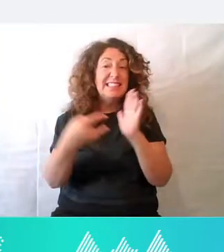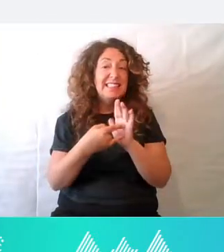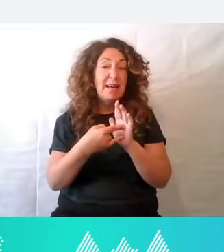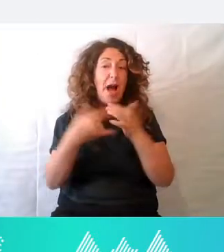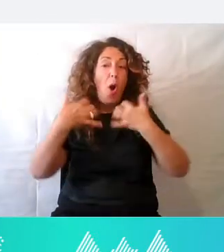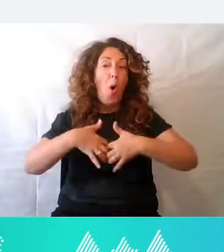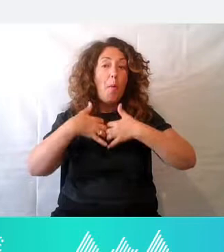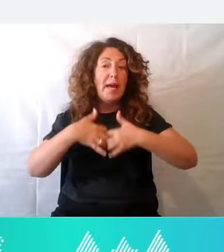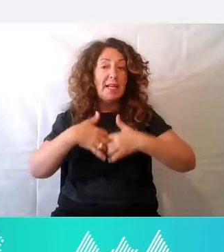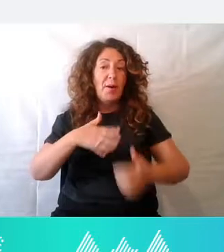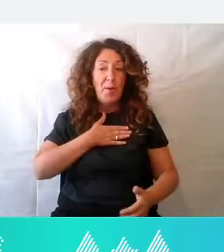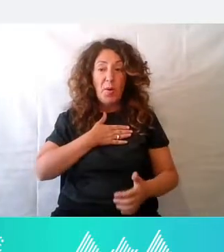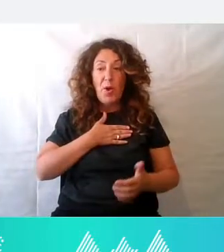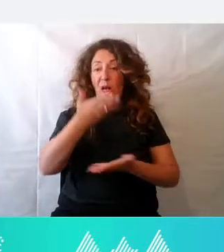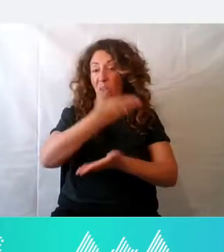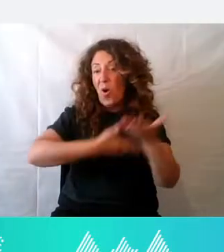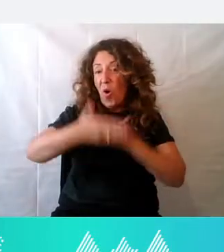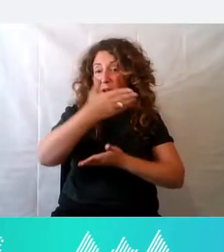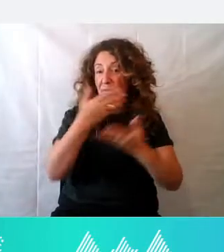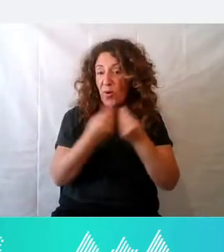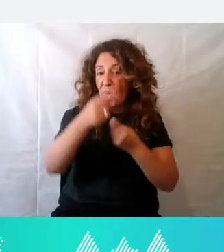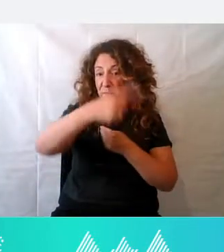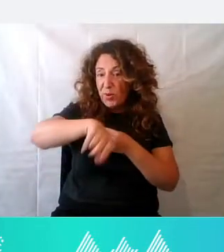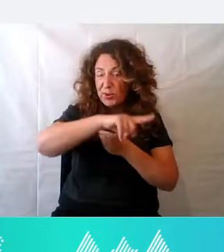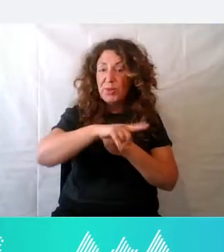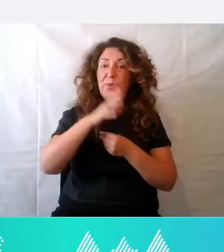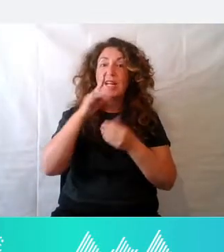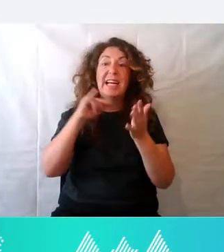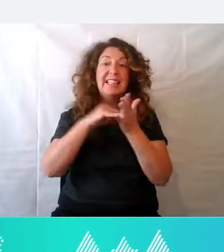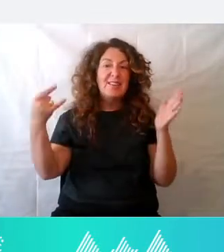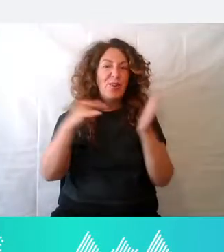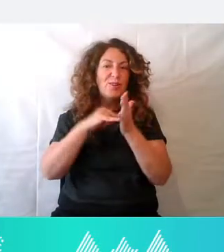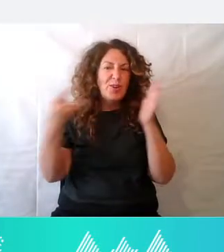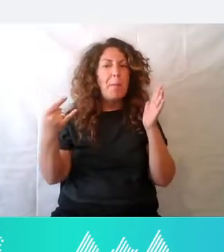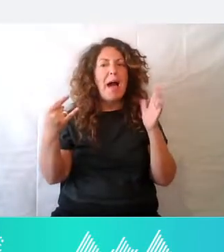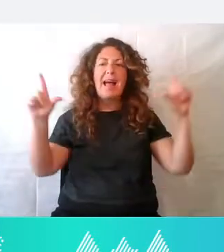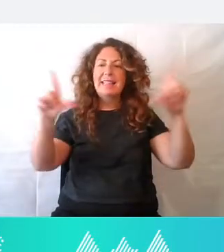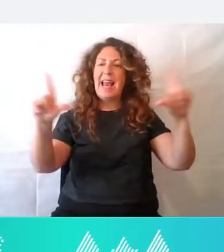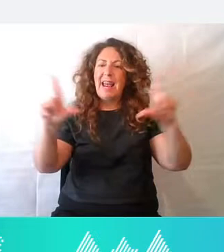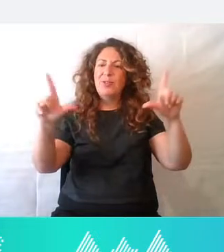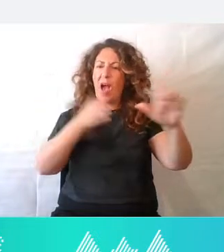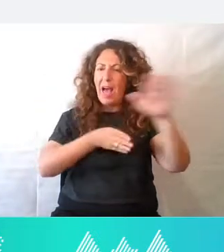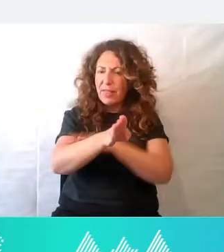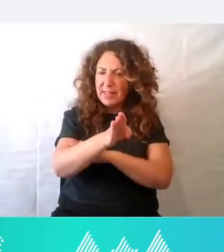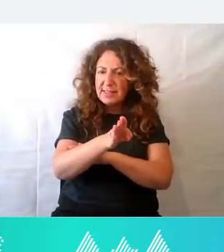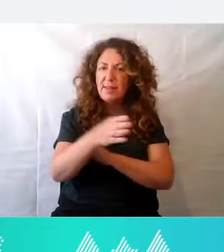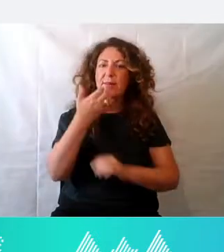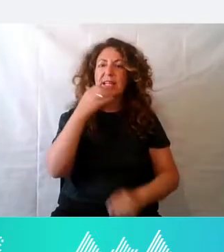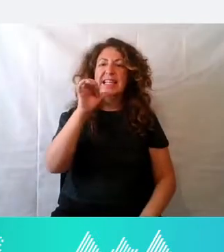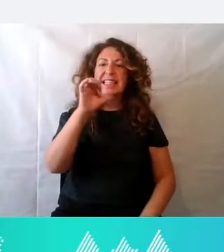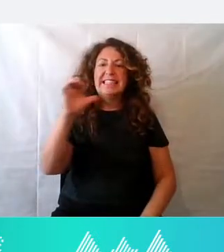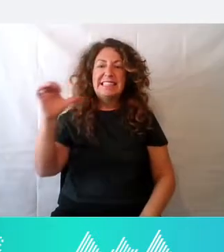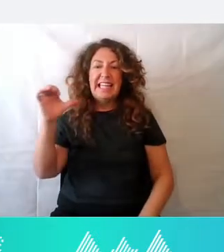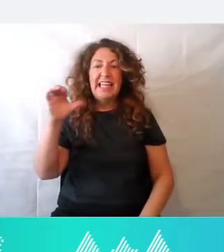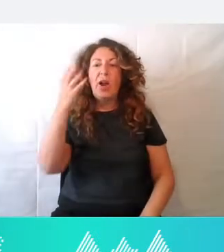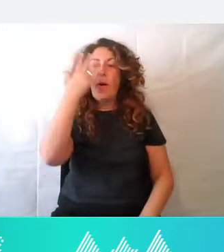comparación con vosotros pues muchas tecnologías que nos permiten hacer nuestros televisores más accesibles como el sicólogo que permite a la gente de alto